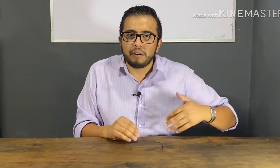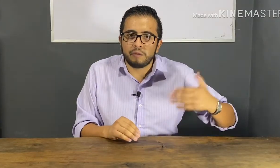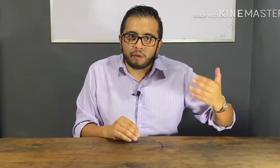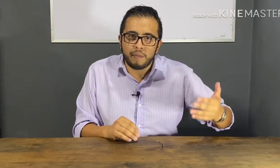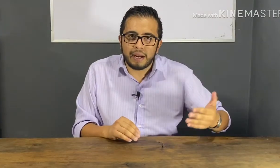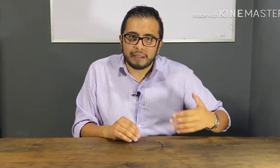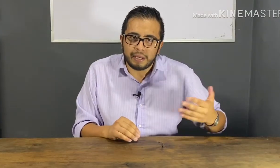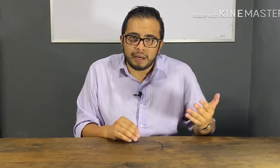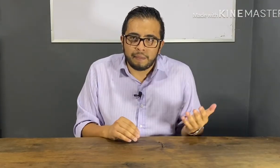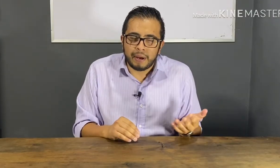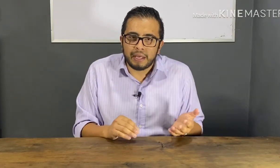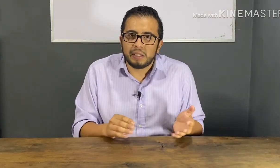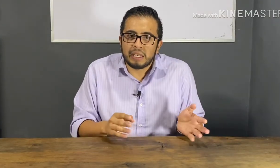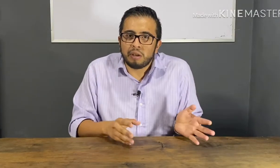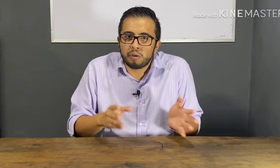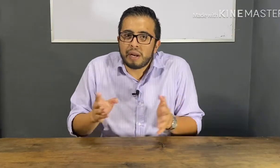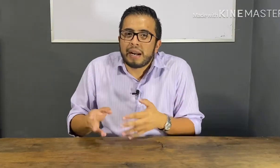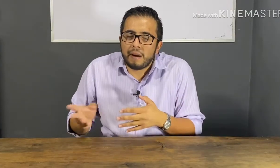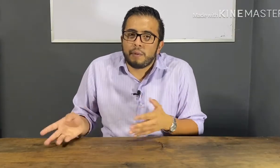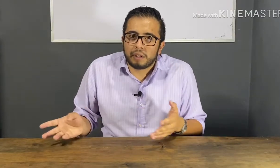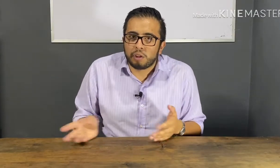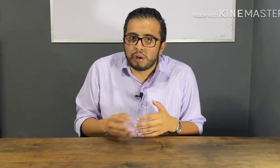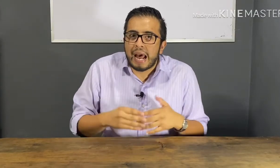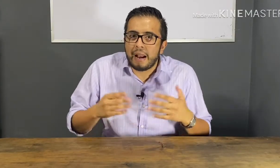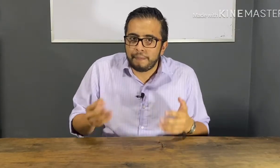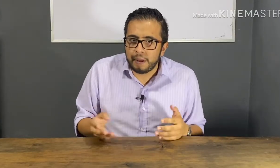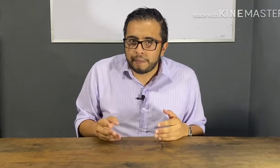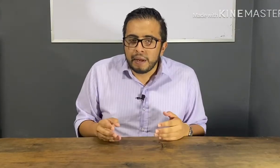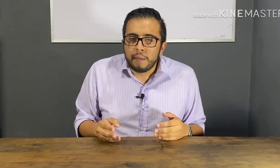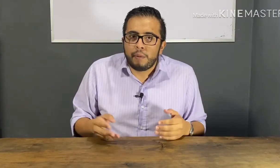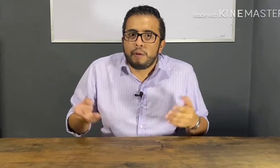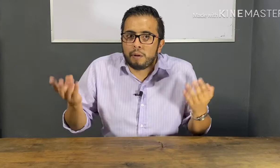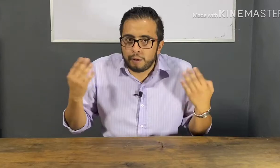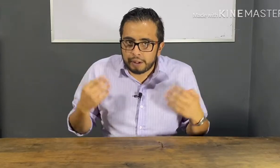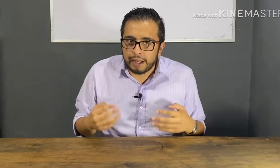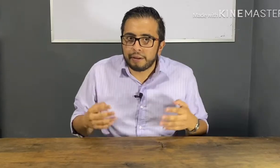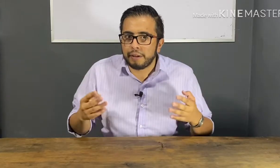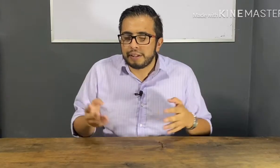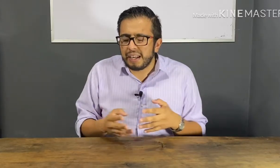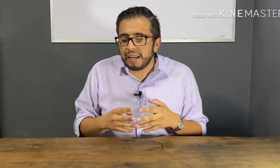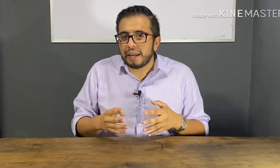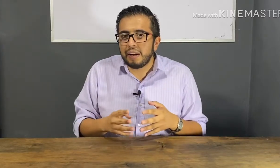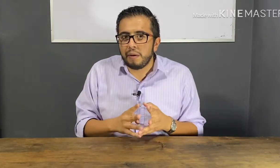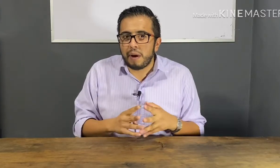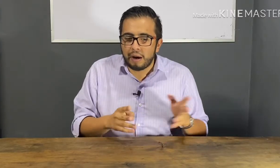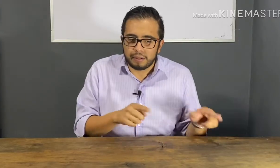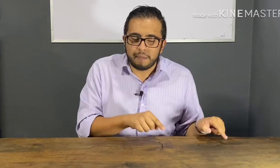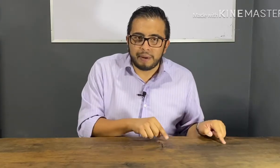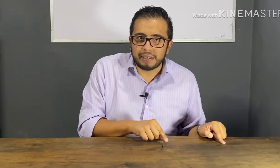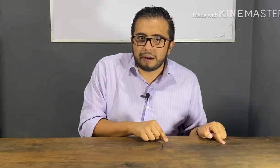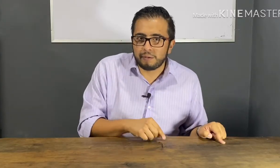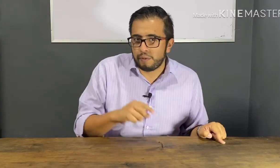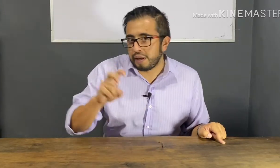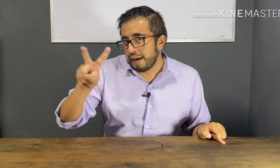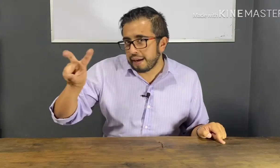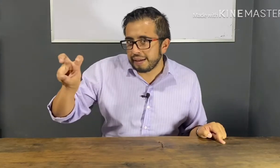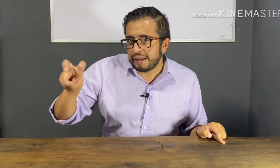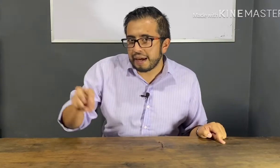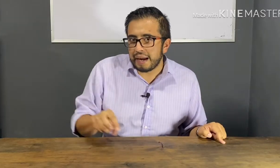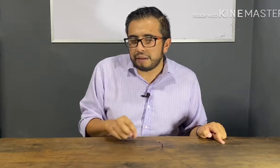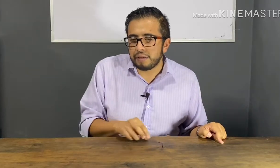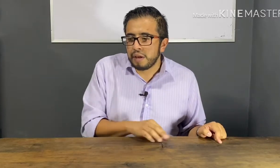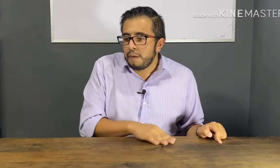los salarios formales en el país y es una gran aportación al PIB. Por lo tanto, decirle que no a los empresarios por